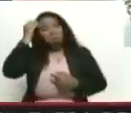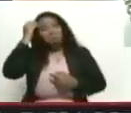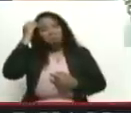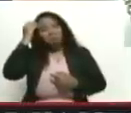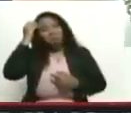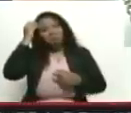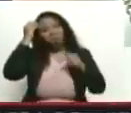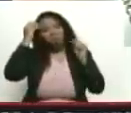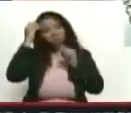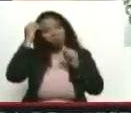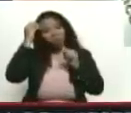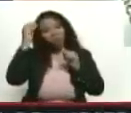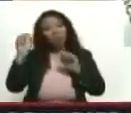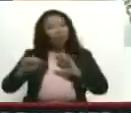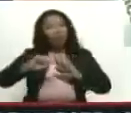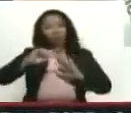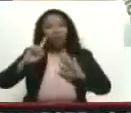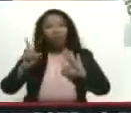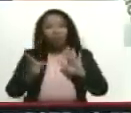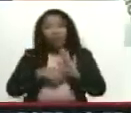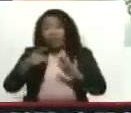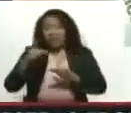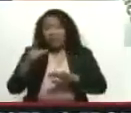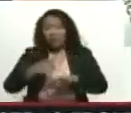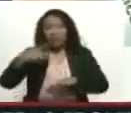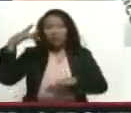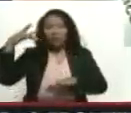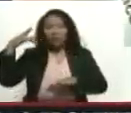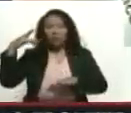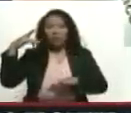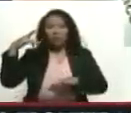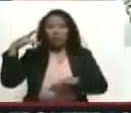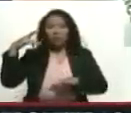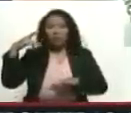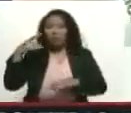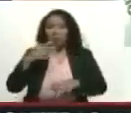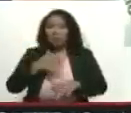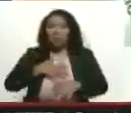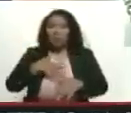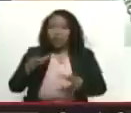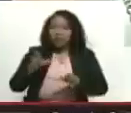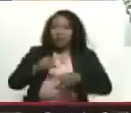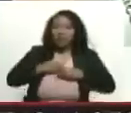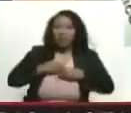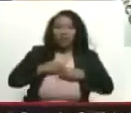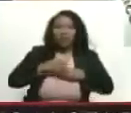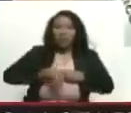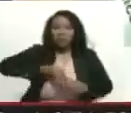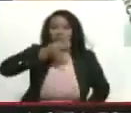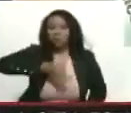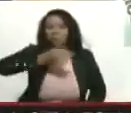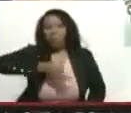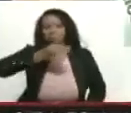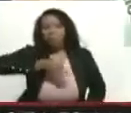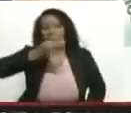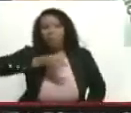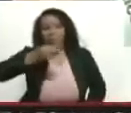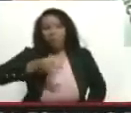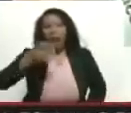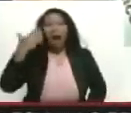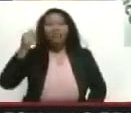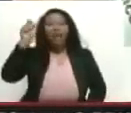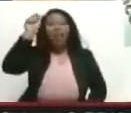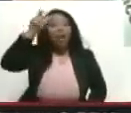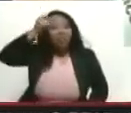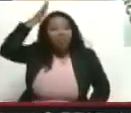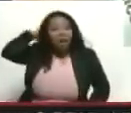son totalmente graves e inaceptables las declaraciones emitidas por Antonio Ledezma a los medios de comunicación